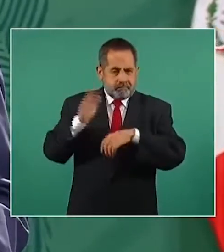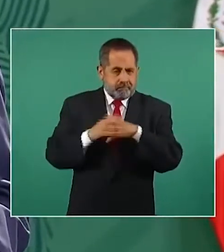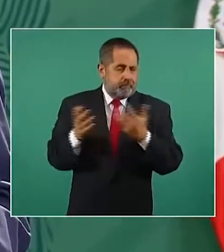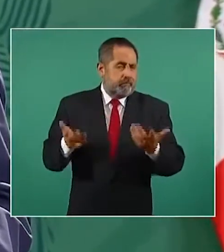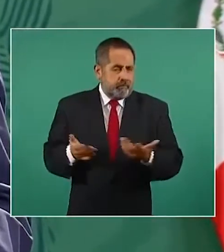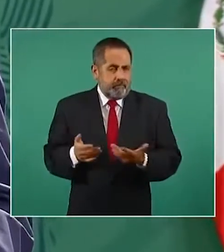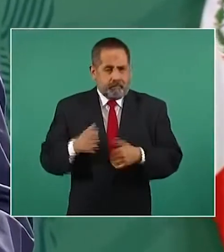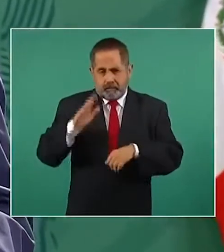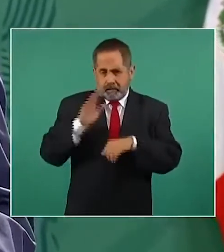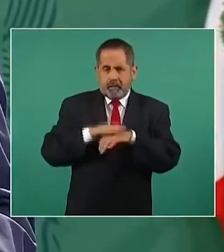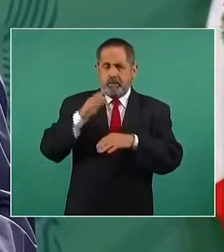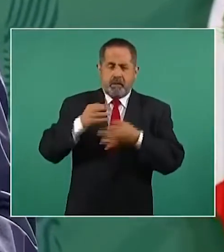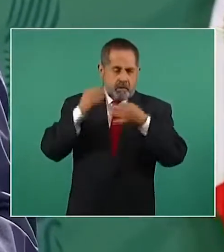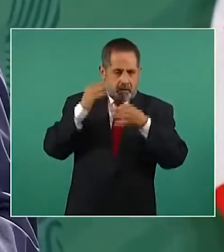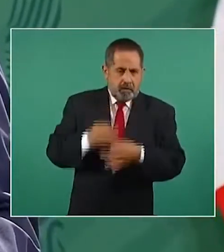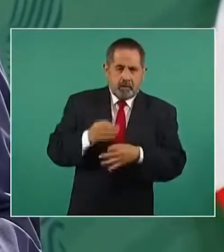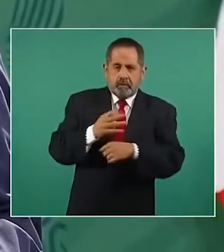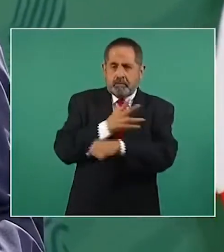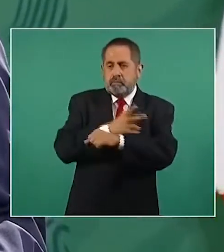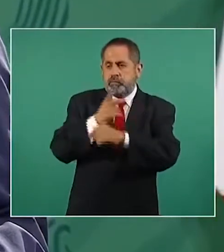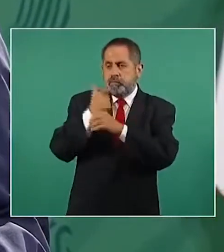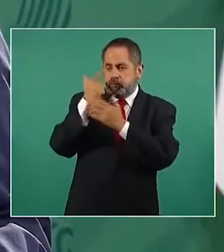más legitimidad,